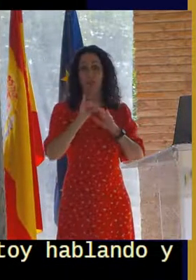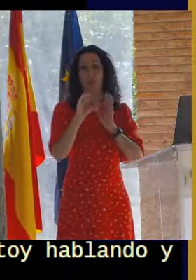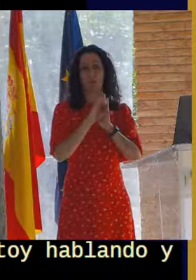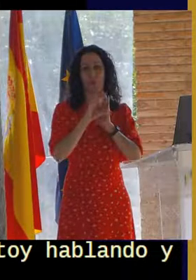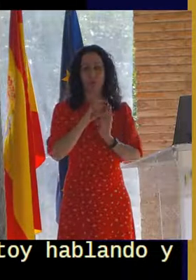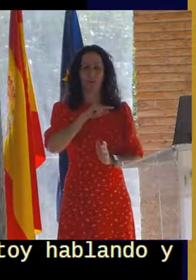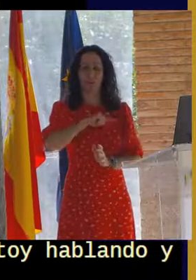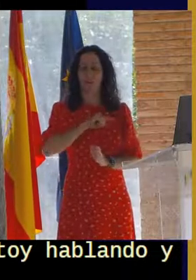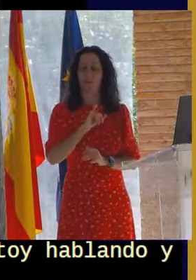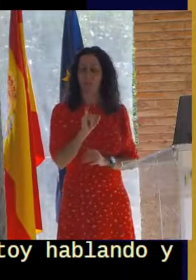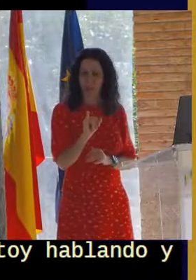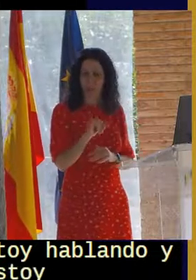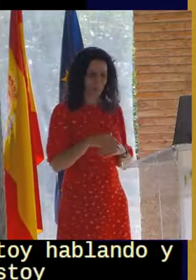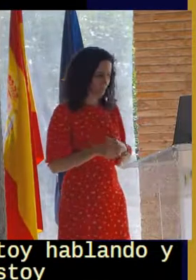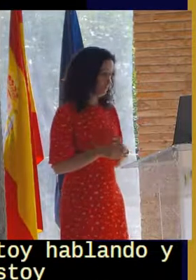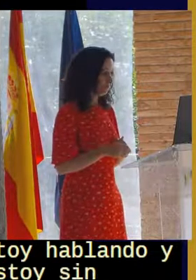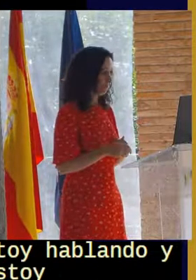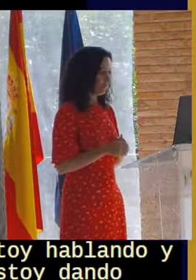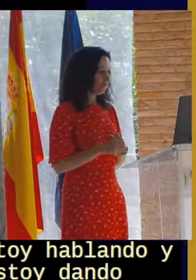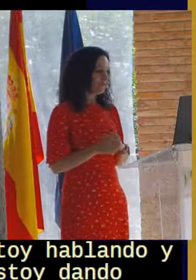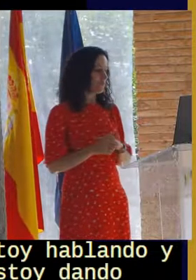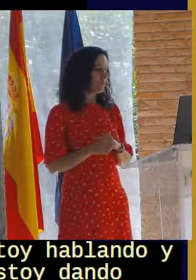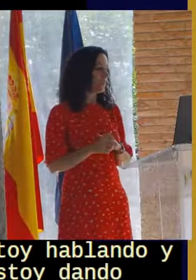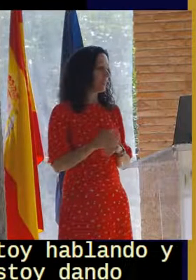están diciendo lo que yo estoy